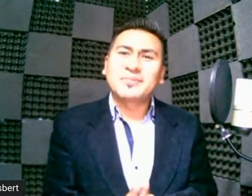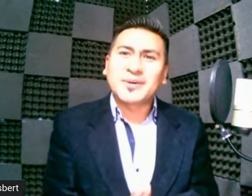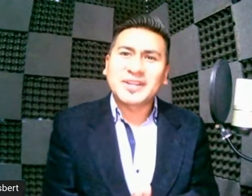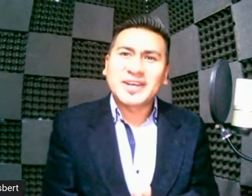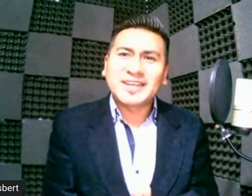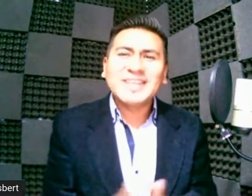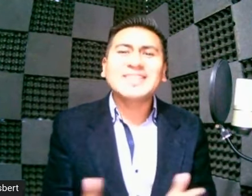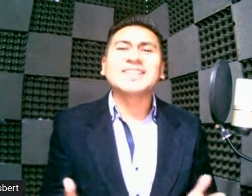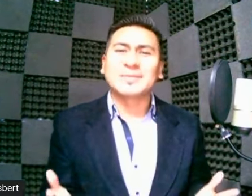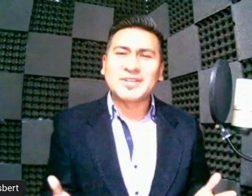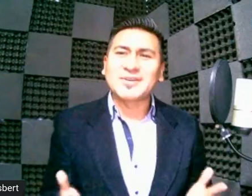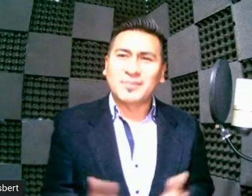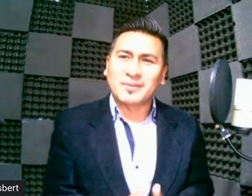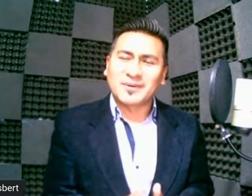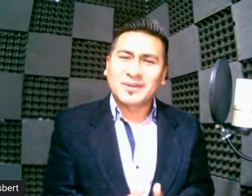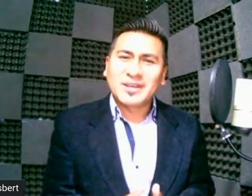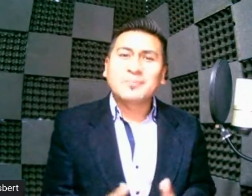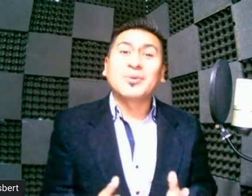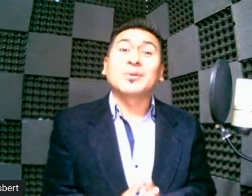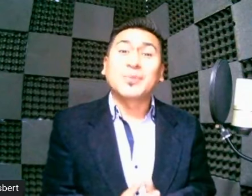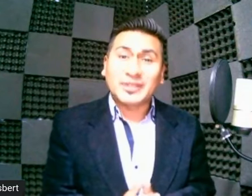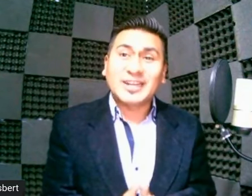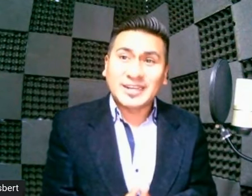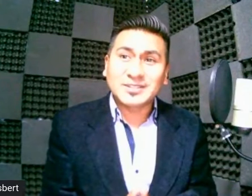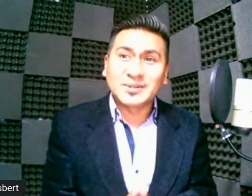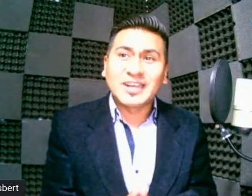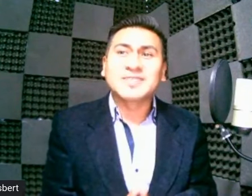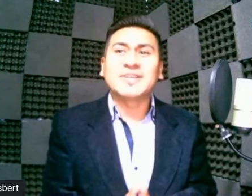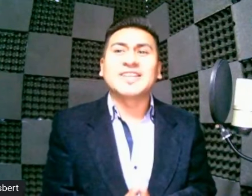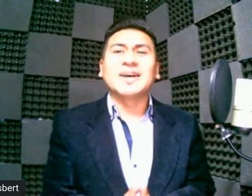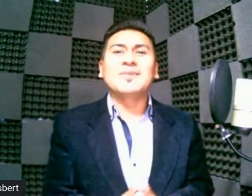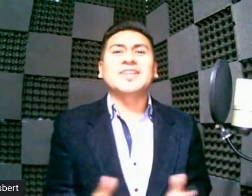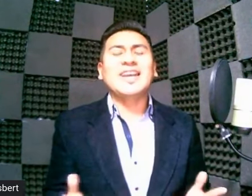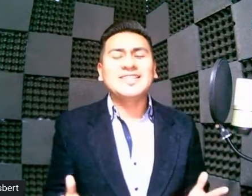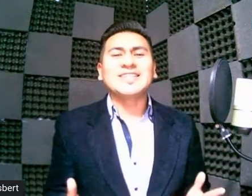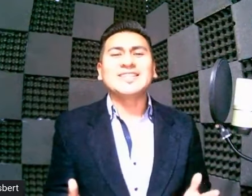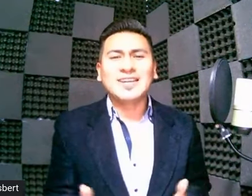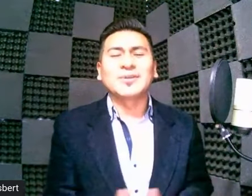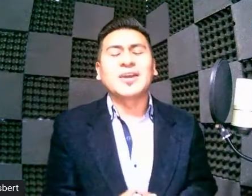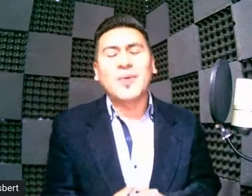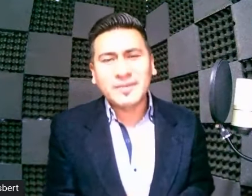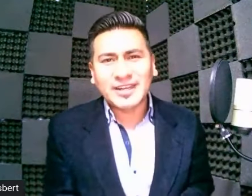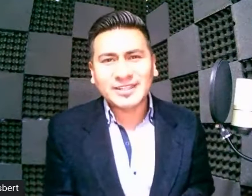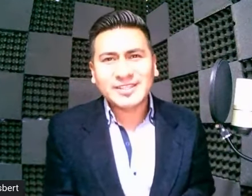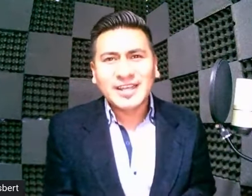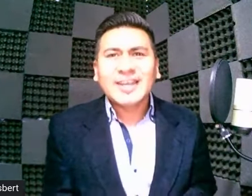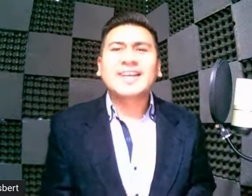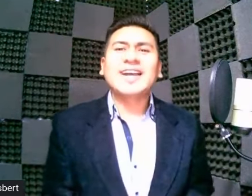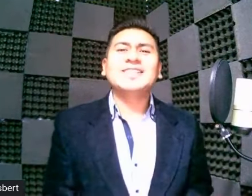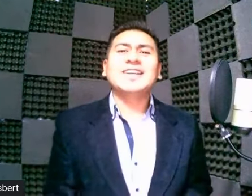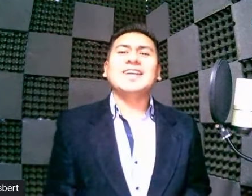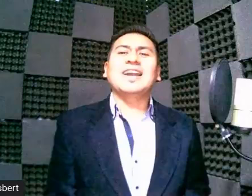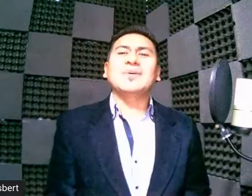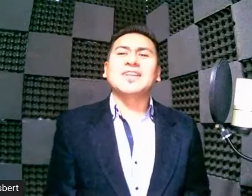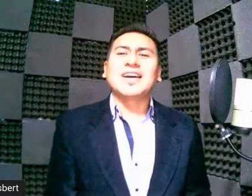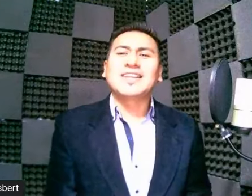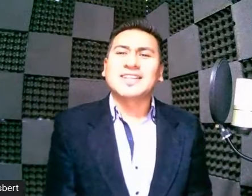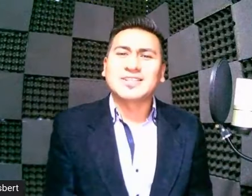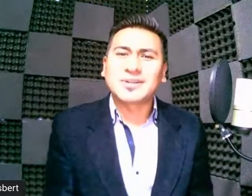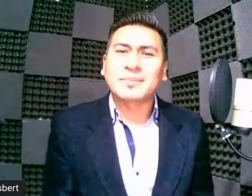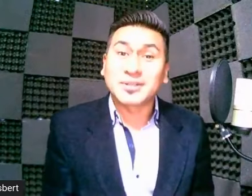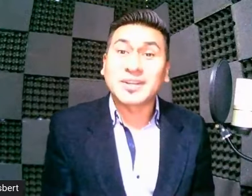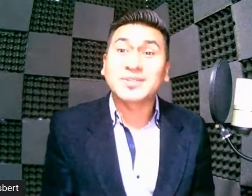mayor prioridad es el servicio al pueblo. Por tal razón, les presentamos este ciclo de webinars gracias a la